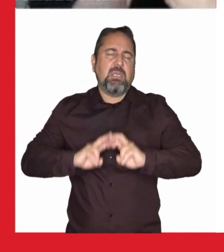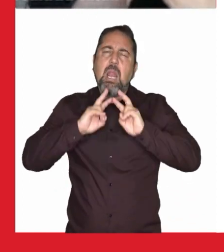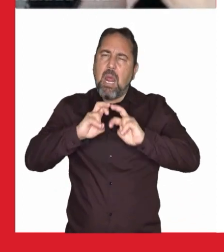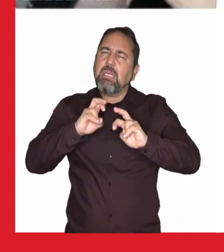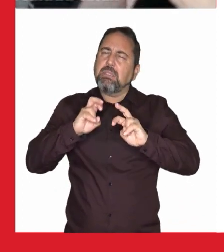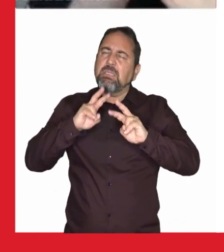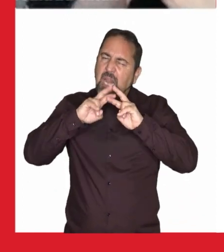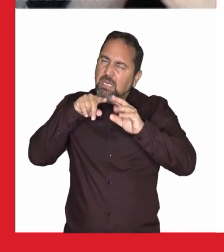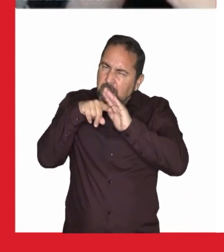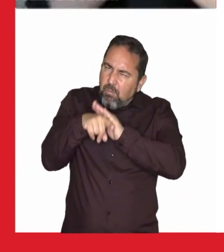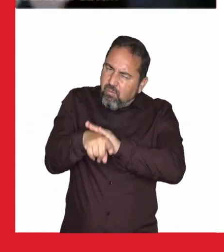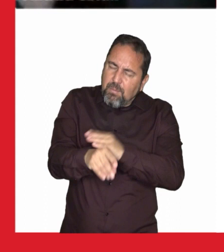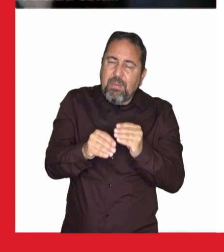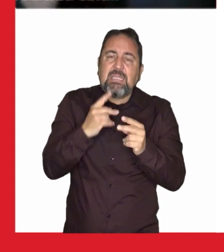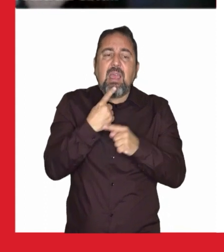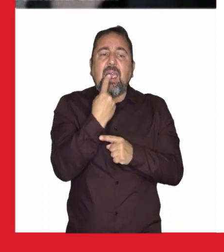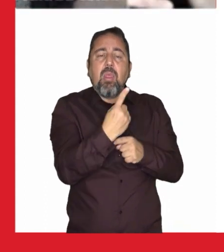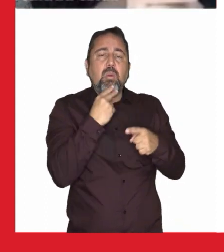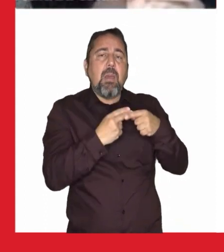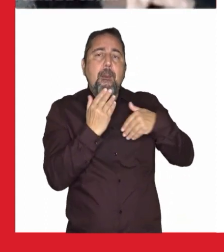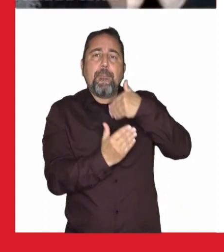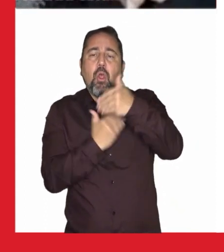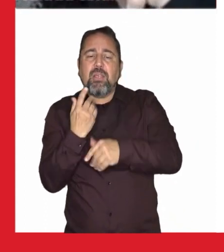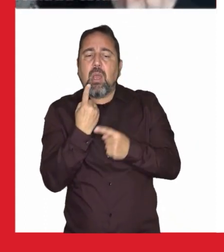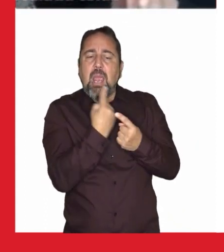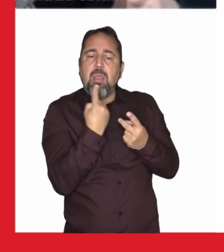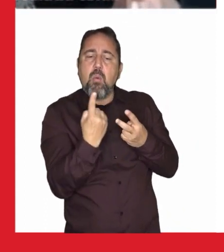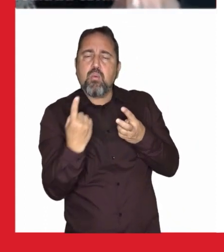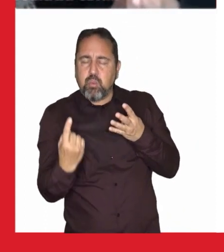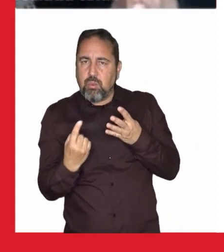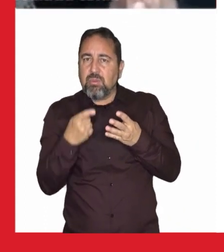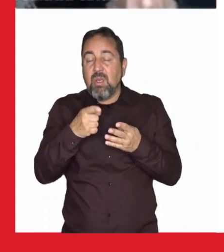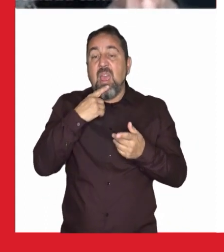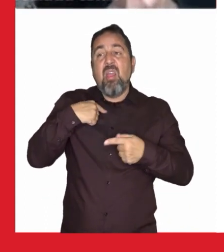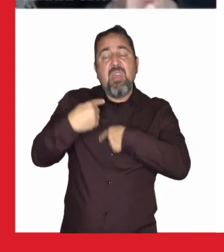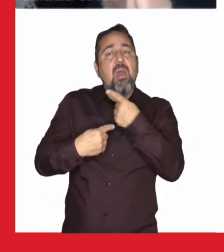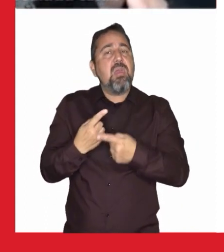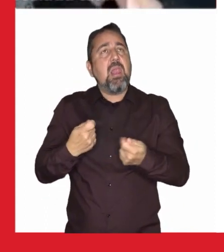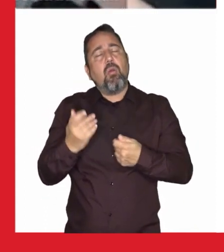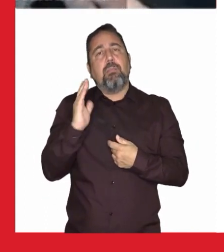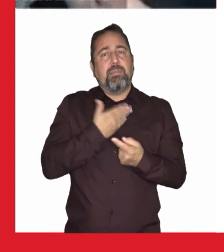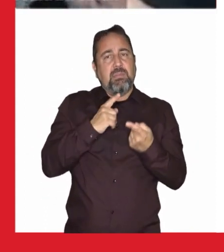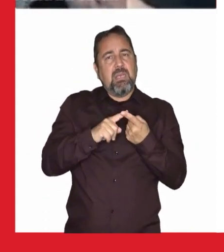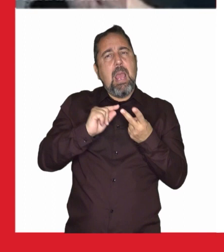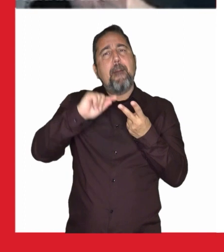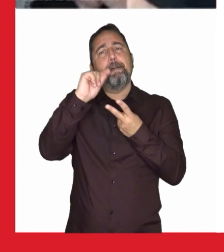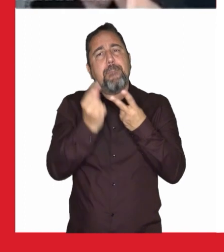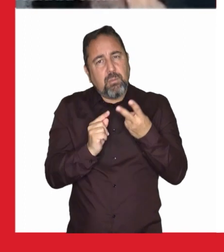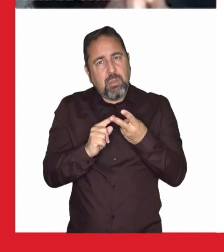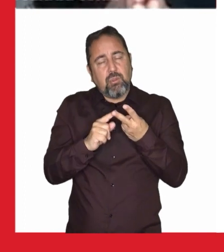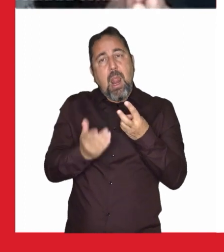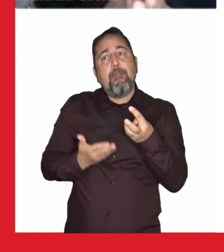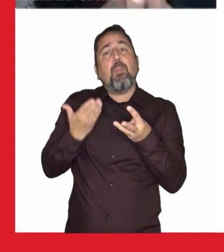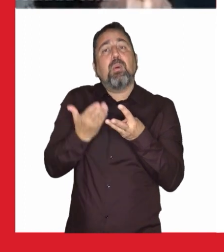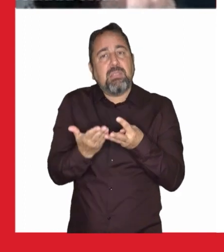un análisis, invitamos a que sea profundo, sobre cada uno de estos procesos, cómo afecta al día a día de vuestro negocio,